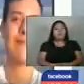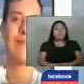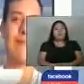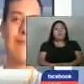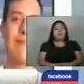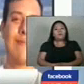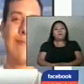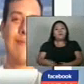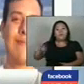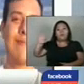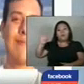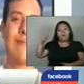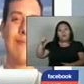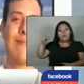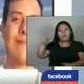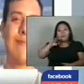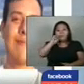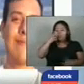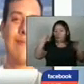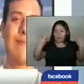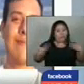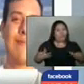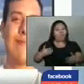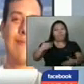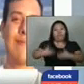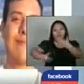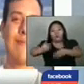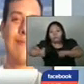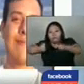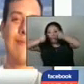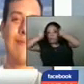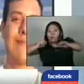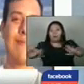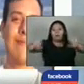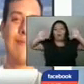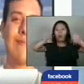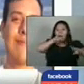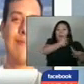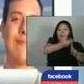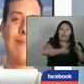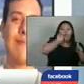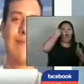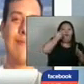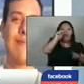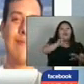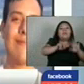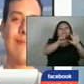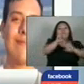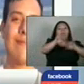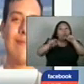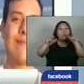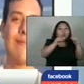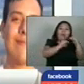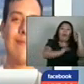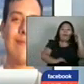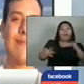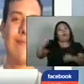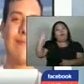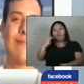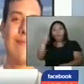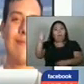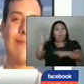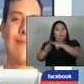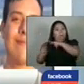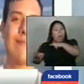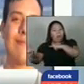La Fiscalía General confirma la condena de un menor de edad involucrado en la desaparición y muerte de dos jóvenes repartidores de